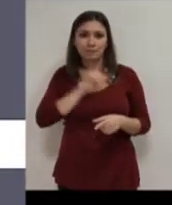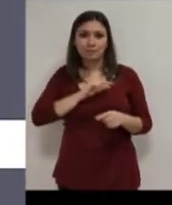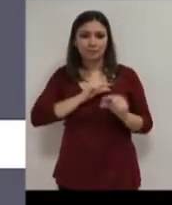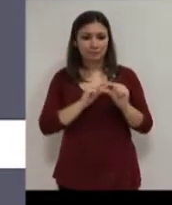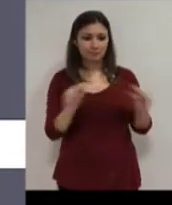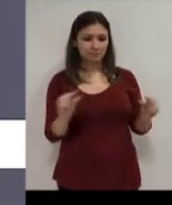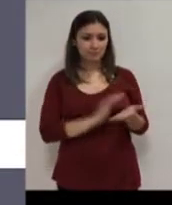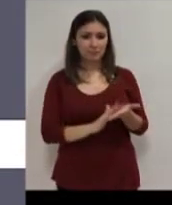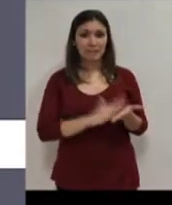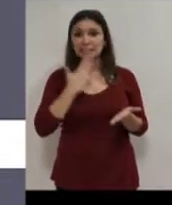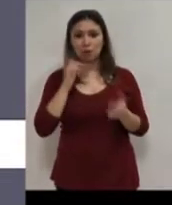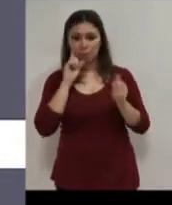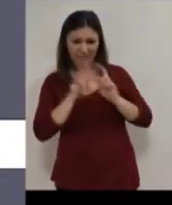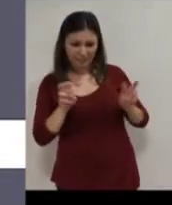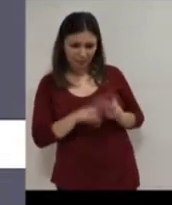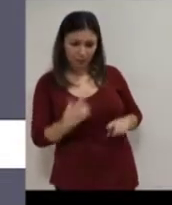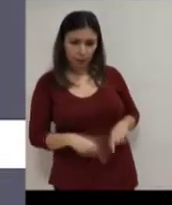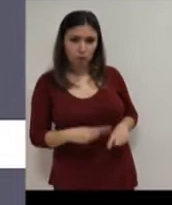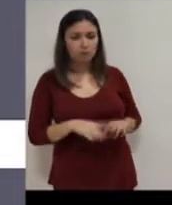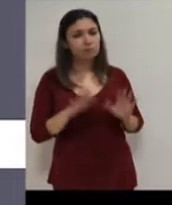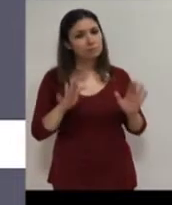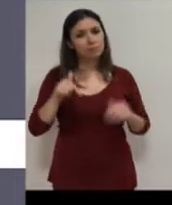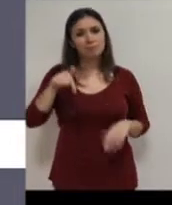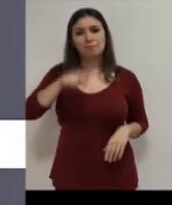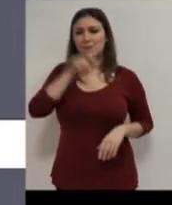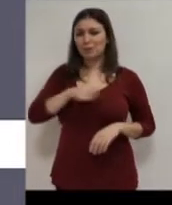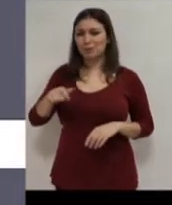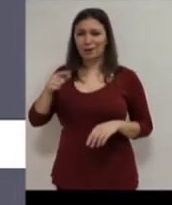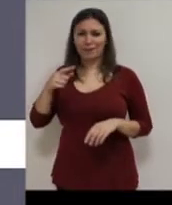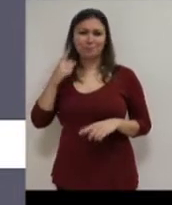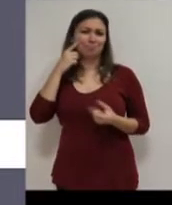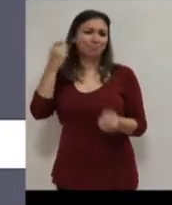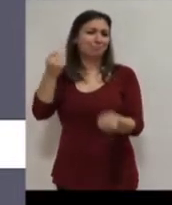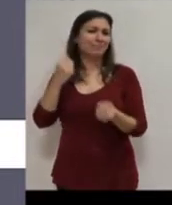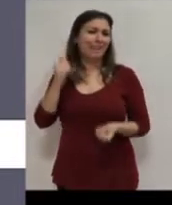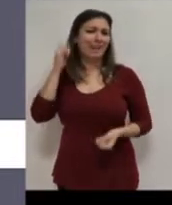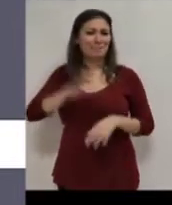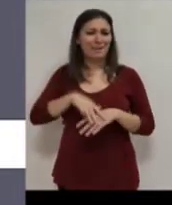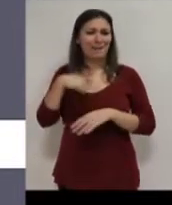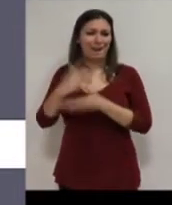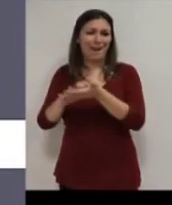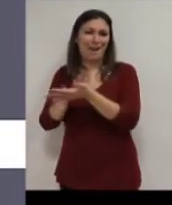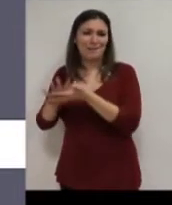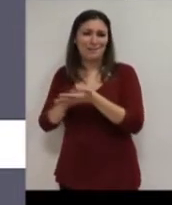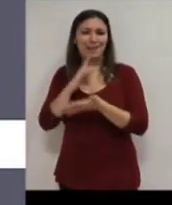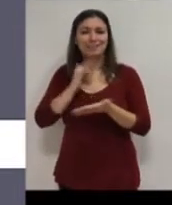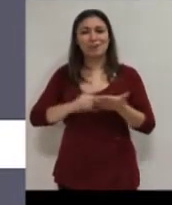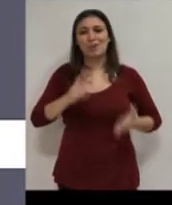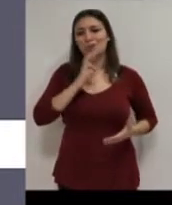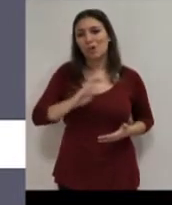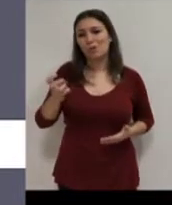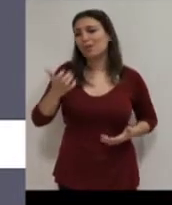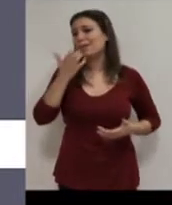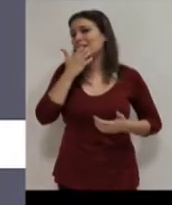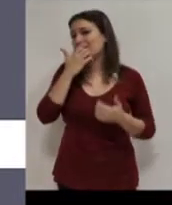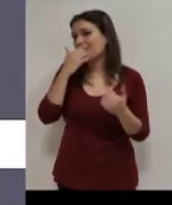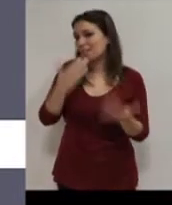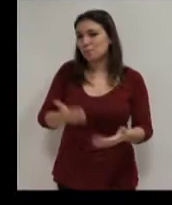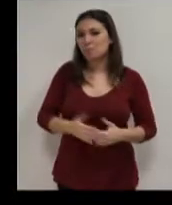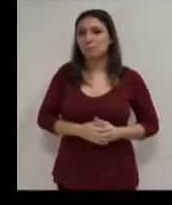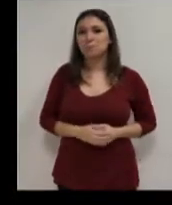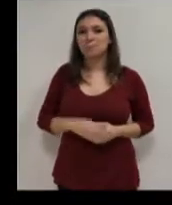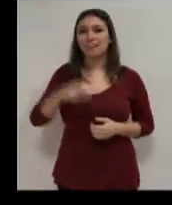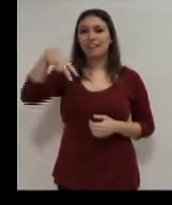el transporte en secreto, y en cuanto que hagas el secreto lo vandalizan. Entonces aquí hay, yo creo, personas muy capacitadas para hablar de estos temas, y hablaremos de